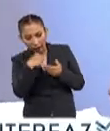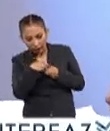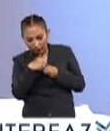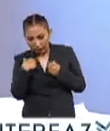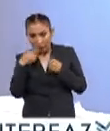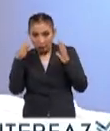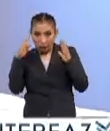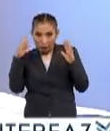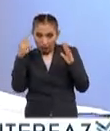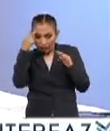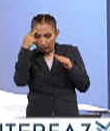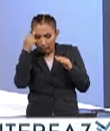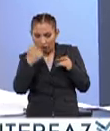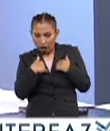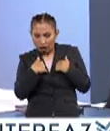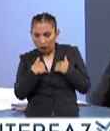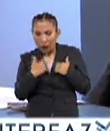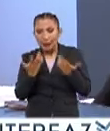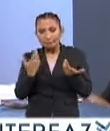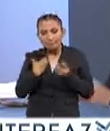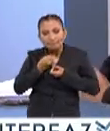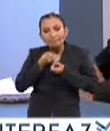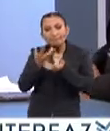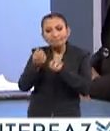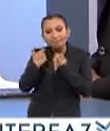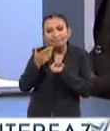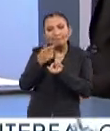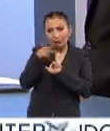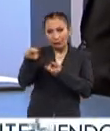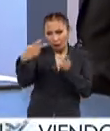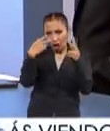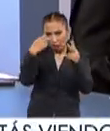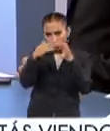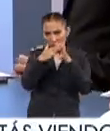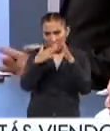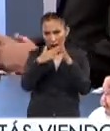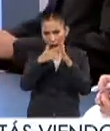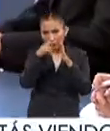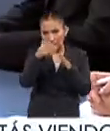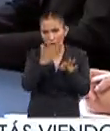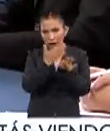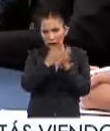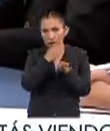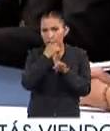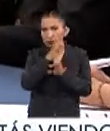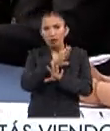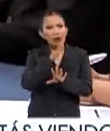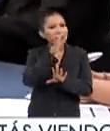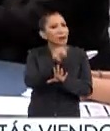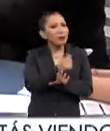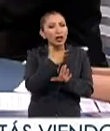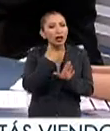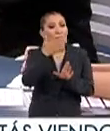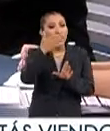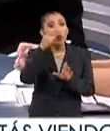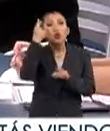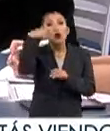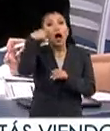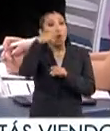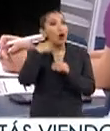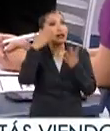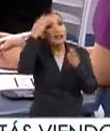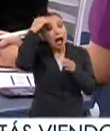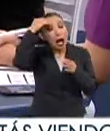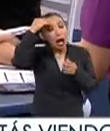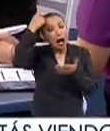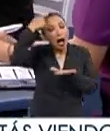la maravilla de concientizar a las personas, ¿no? Ustedes que nos ven en casa, esto que estamos diciendo ya no lo puedes no saber en una hora. O sea,